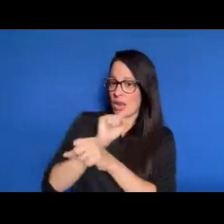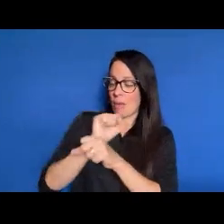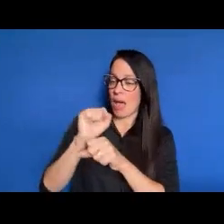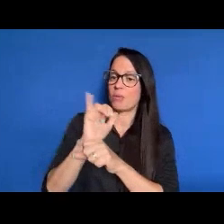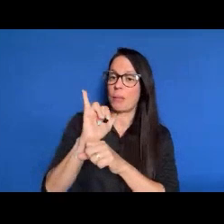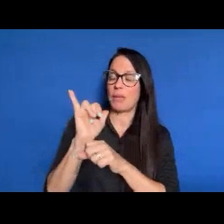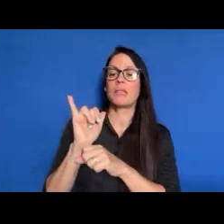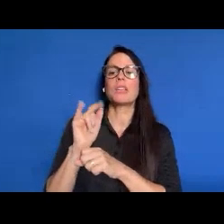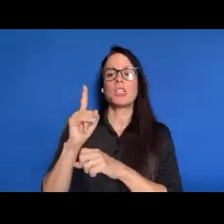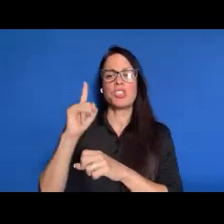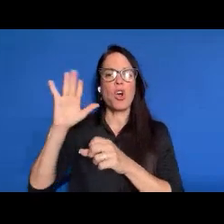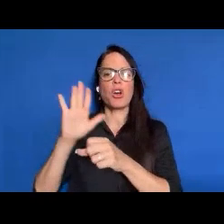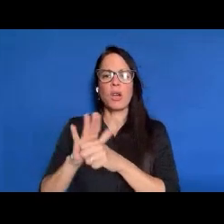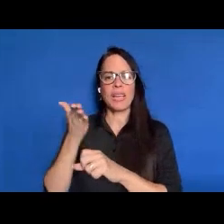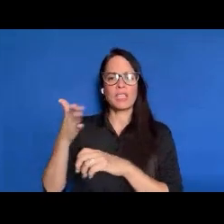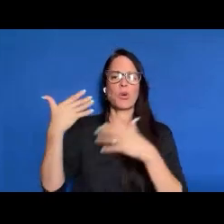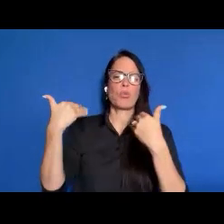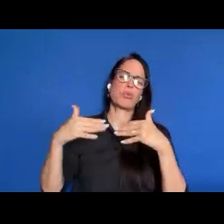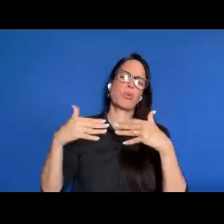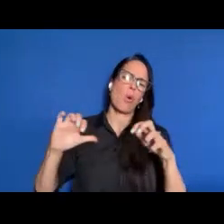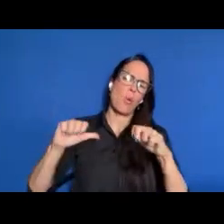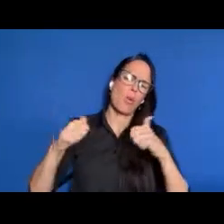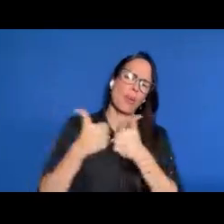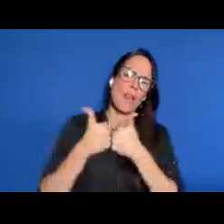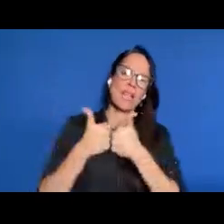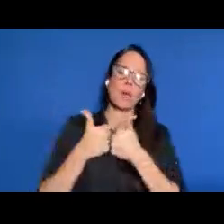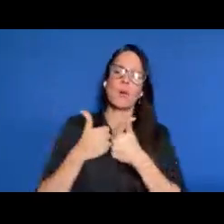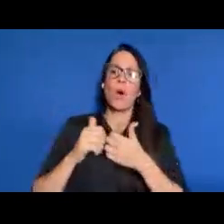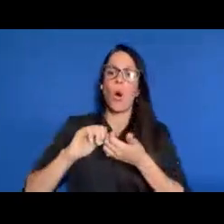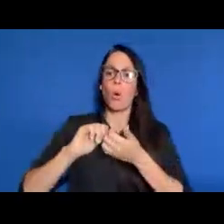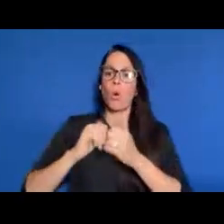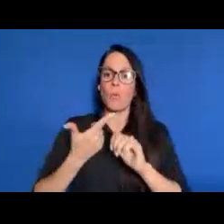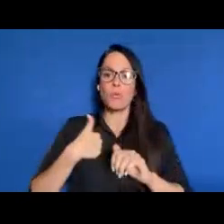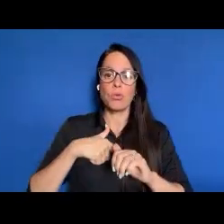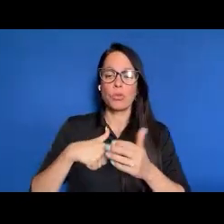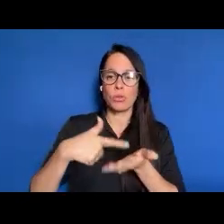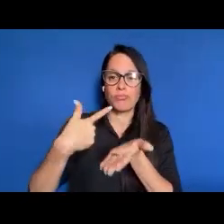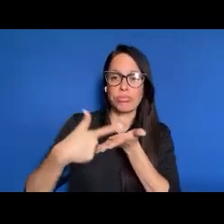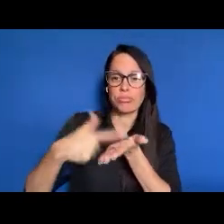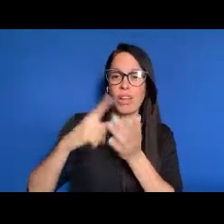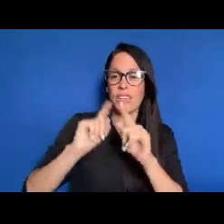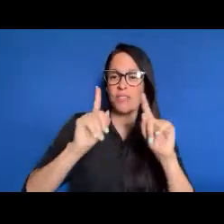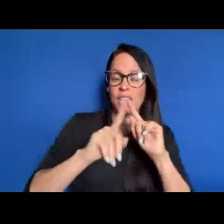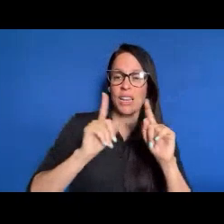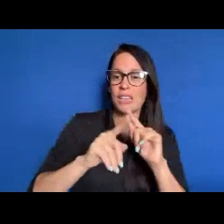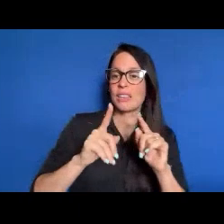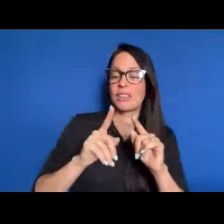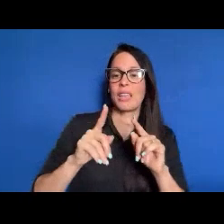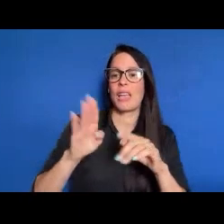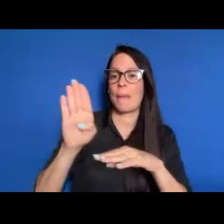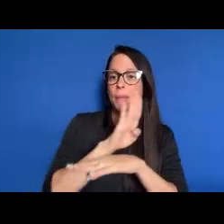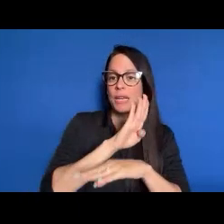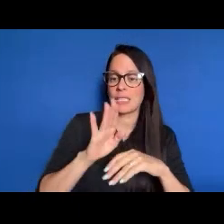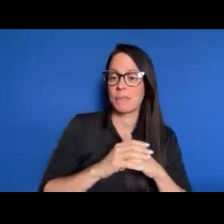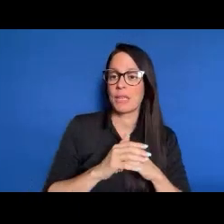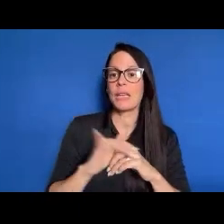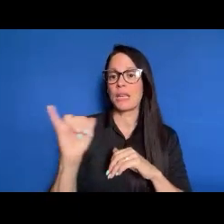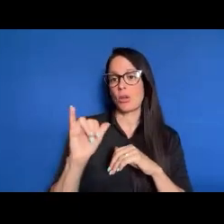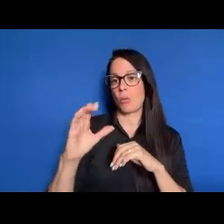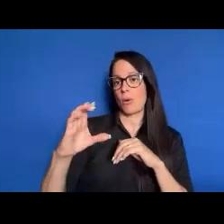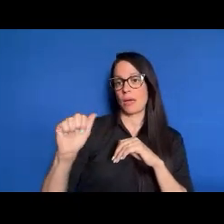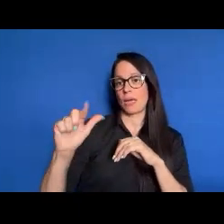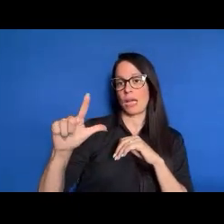eso fue un reto de cómo sintetizar tantas fortalezas que habían. ¿Verdad? Y como más adelante quizás explica Carlos, la idea es que,